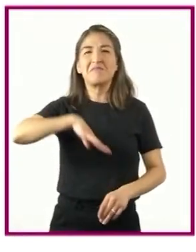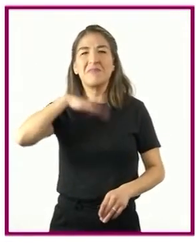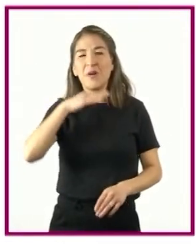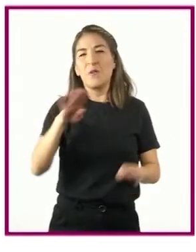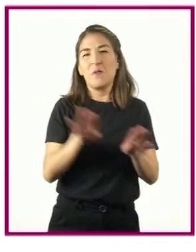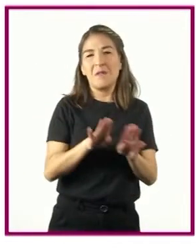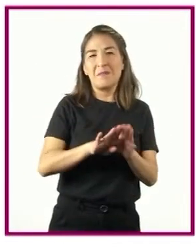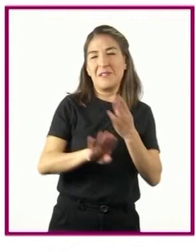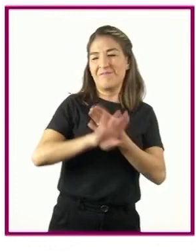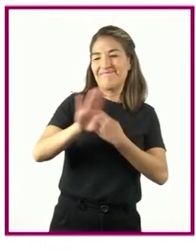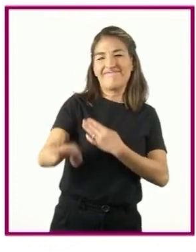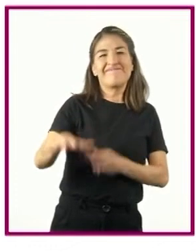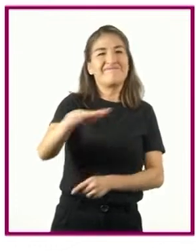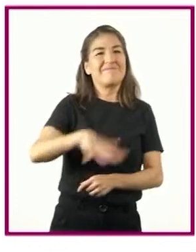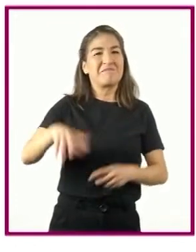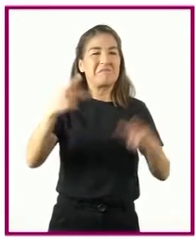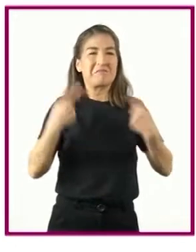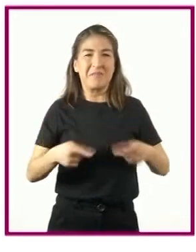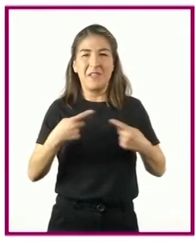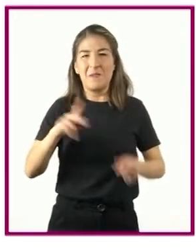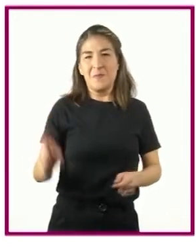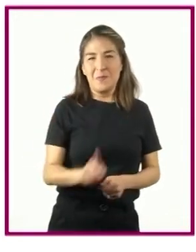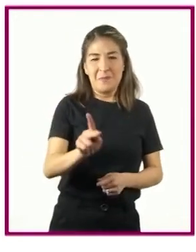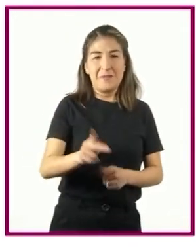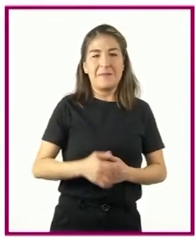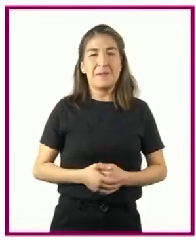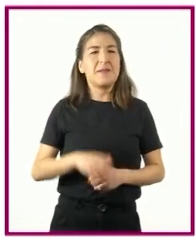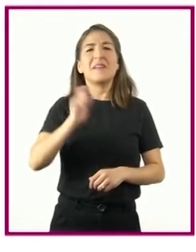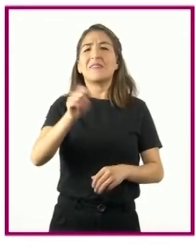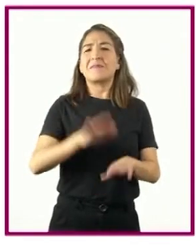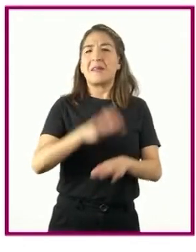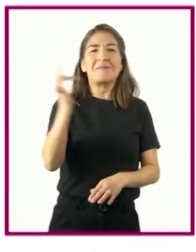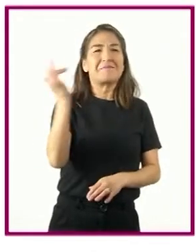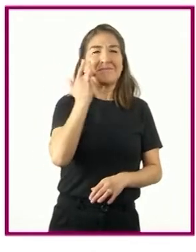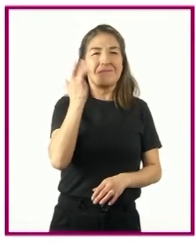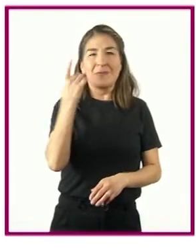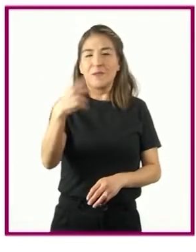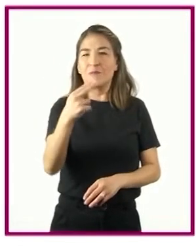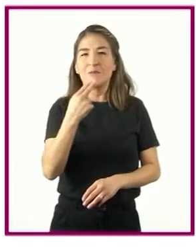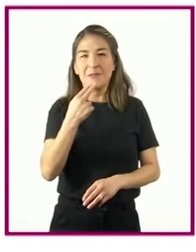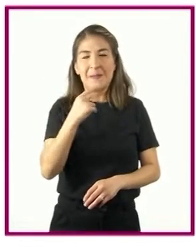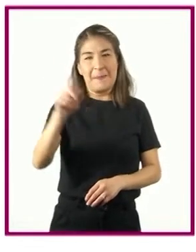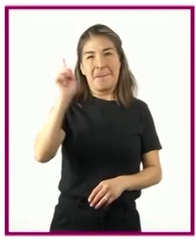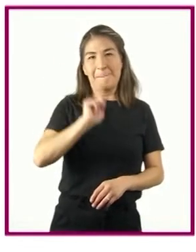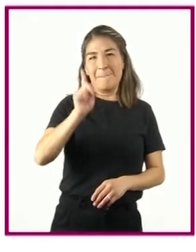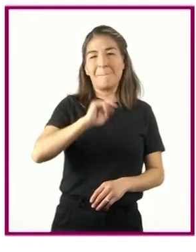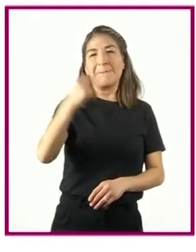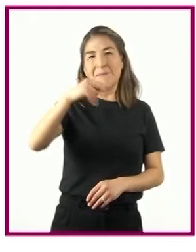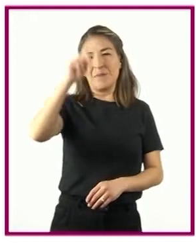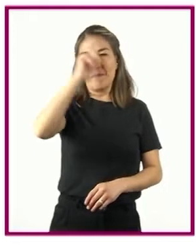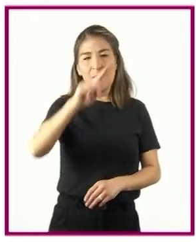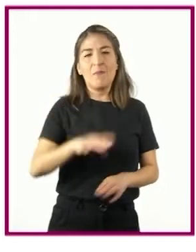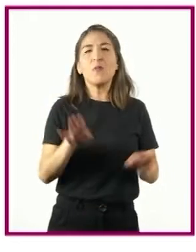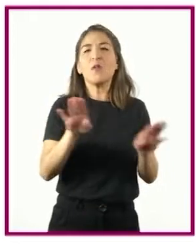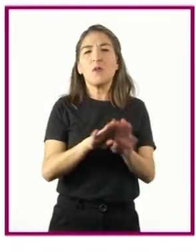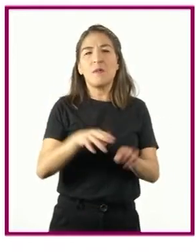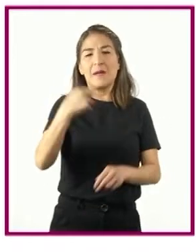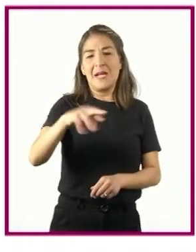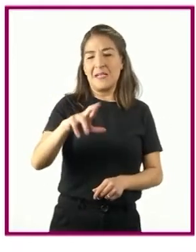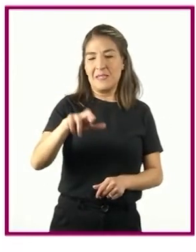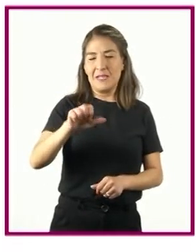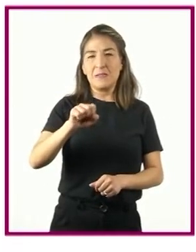el rechazo del pueblo. Entre sus excentricidades encontramos a su consejero, un monje llamado